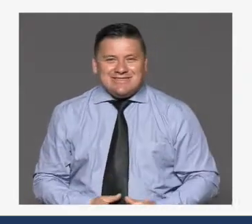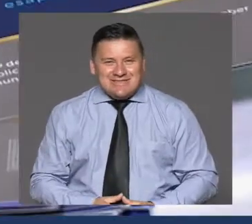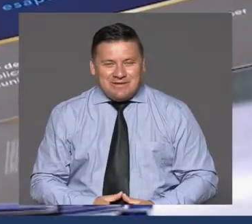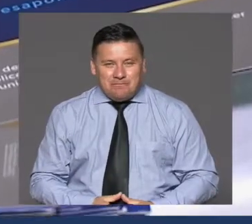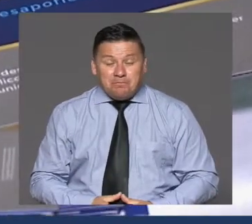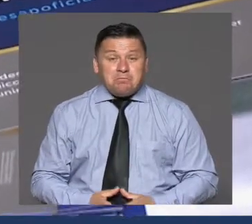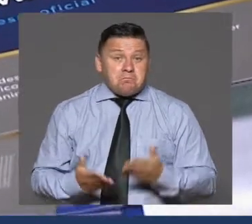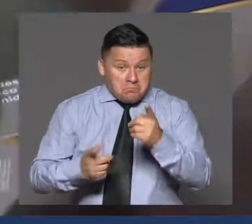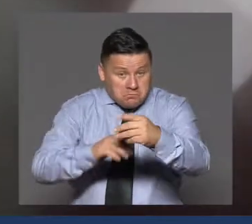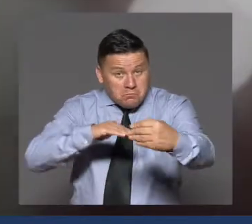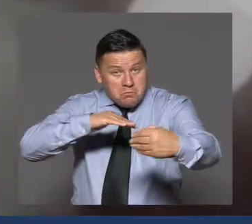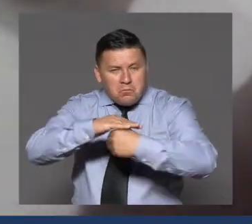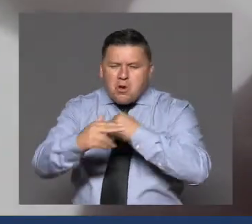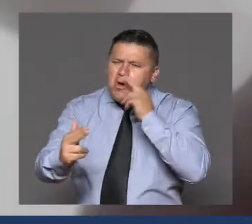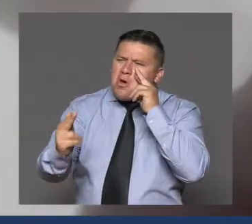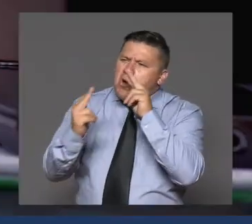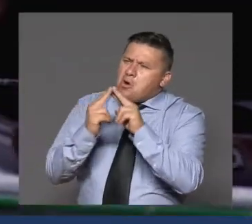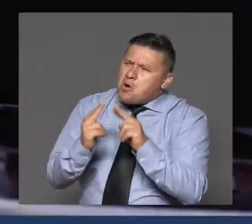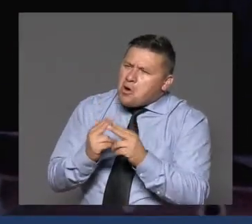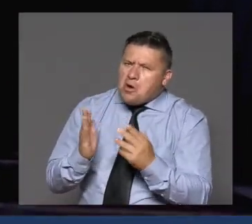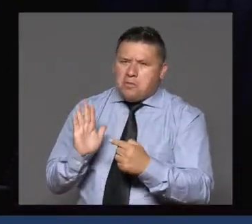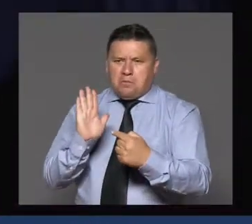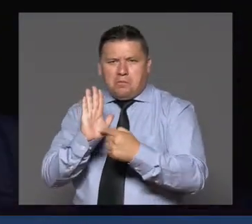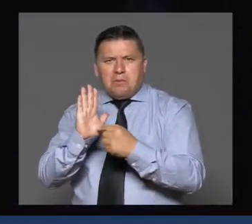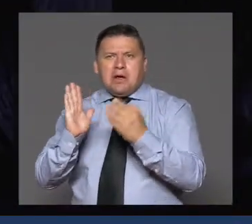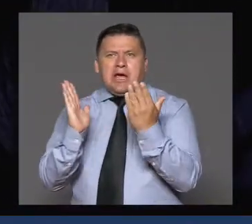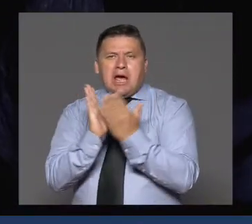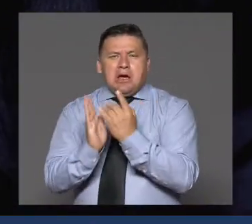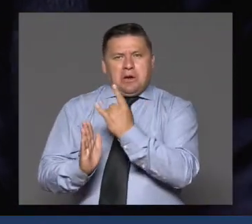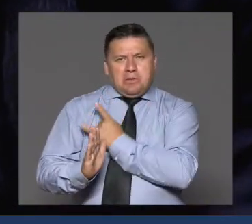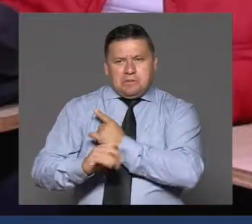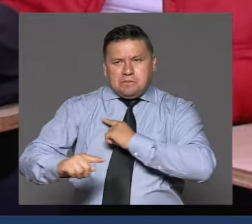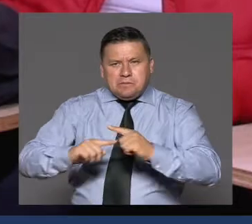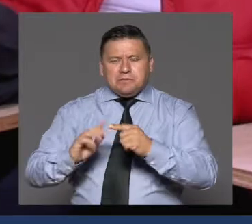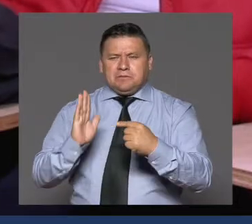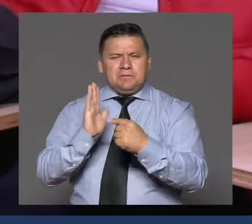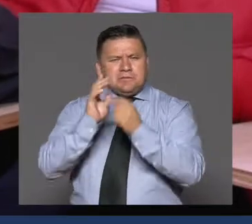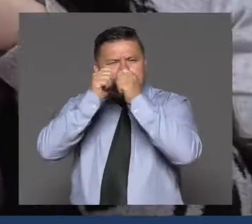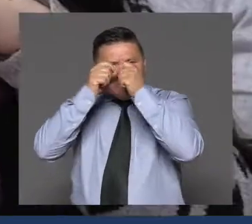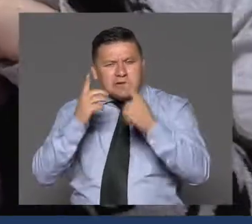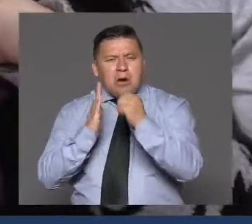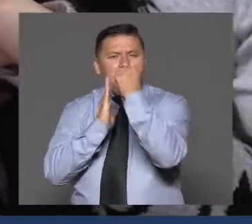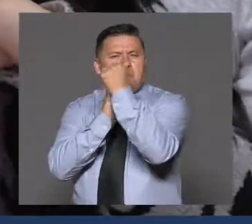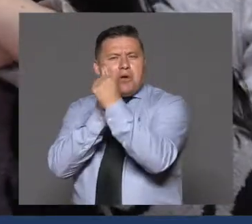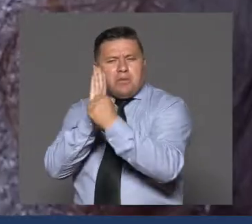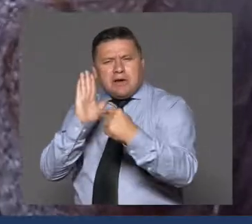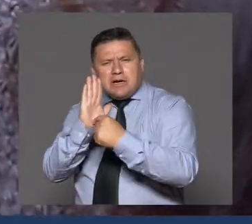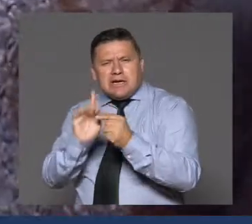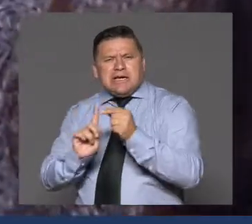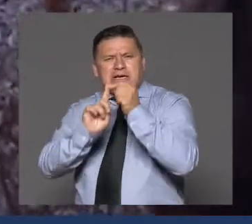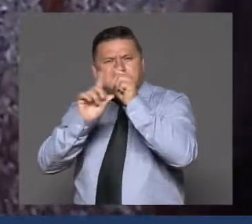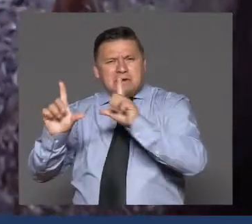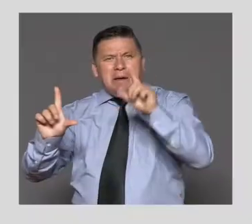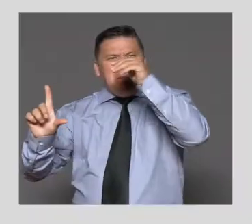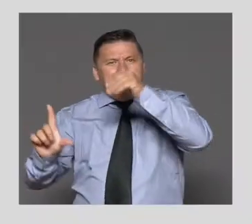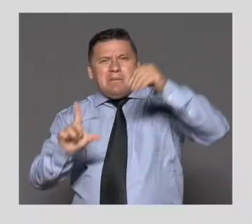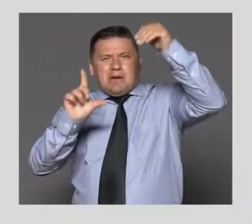www.esap.edu.co. Ingresa y conoce nuestra oferta de pregrado en Administración Pública y nuestros programas de especialización y